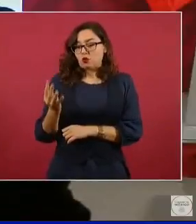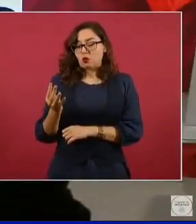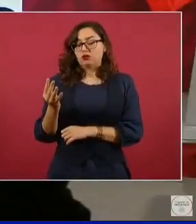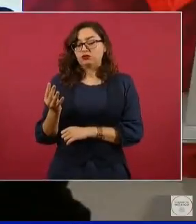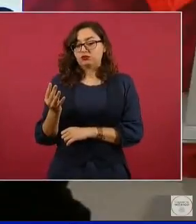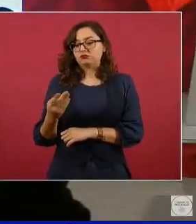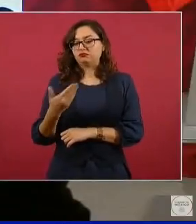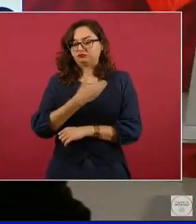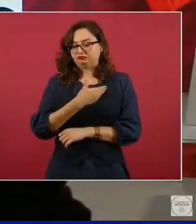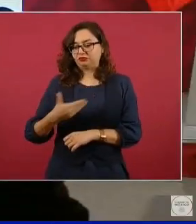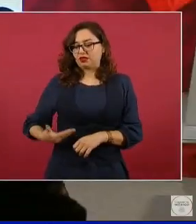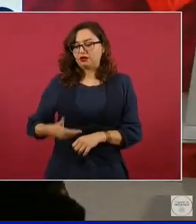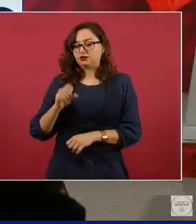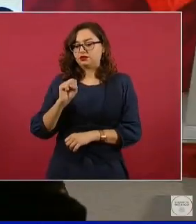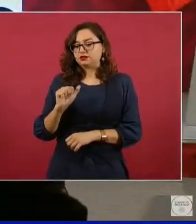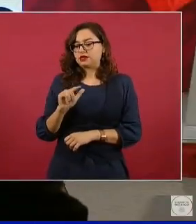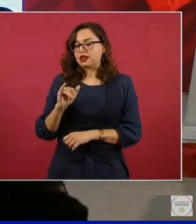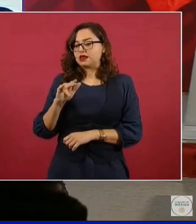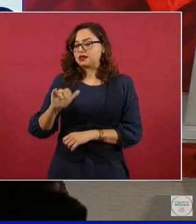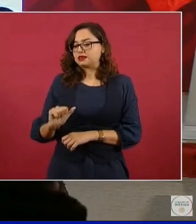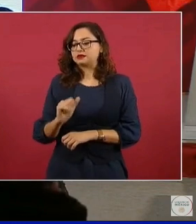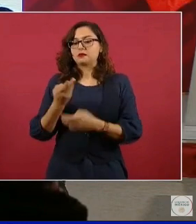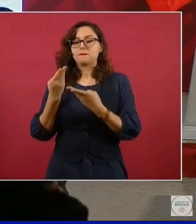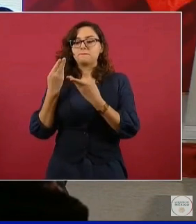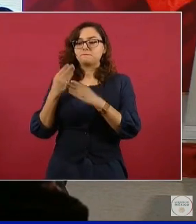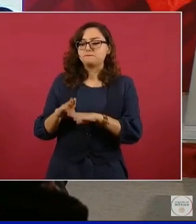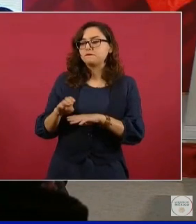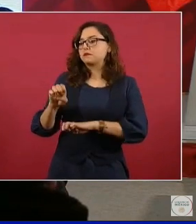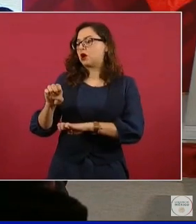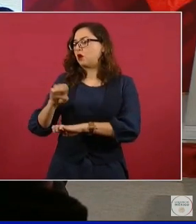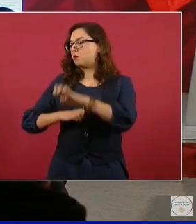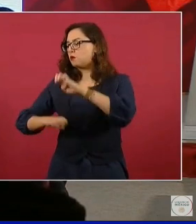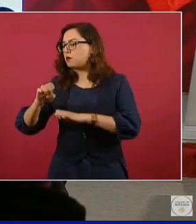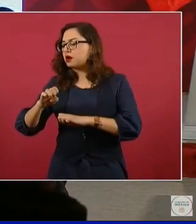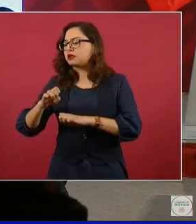habían entregado los bancos, las empresas,